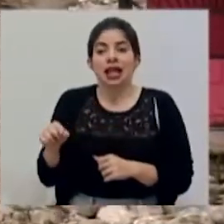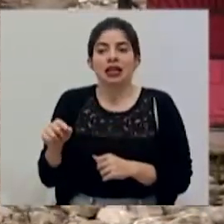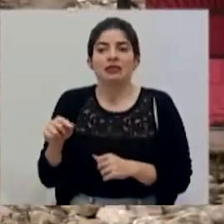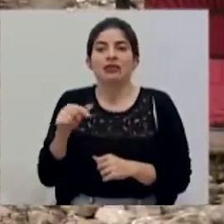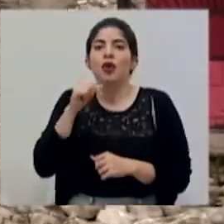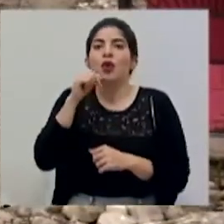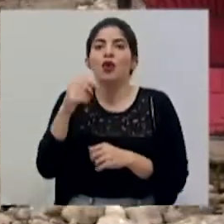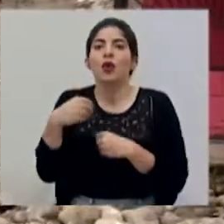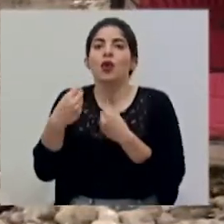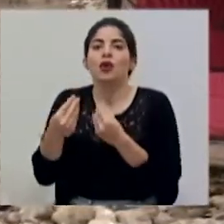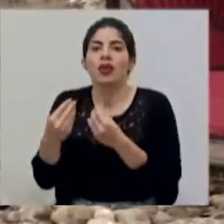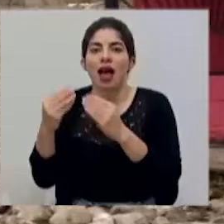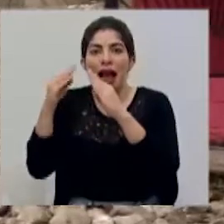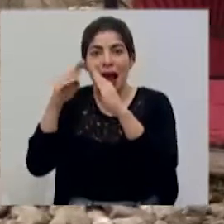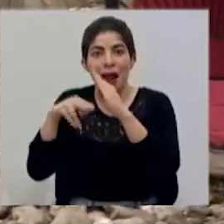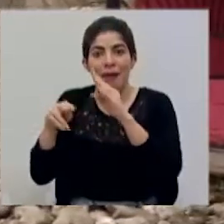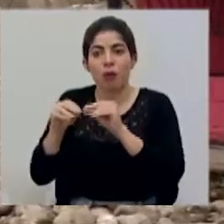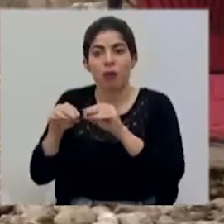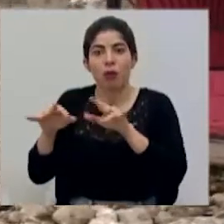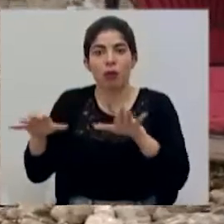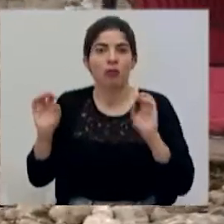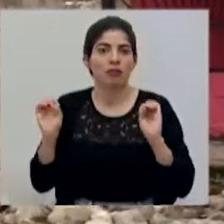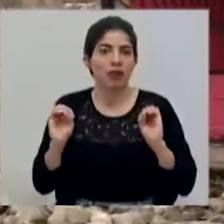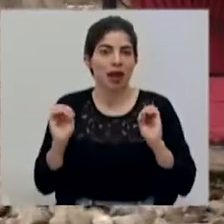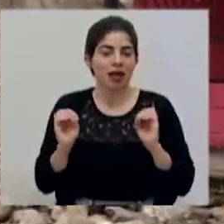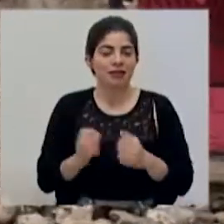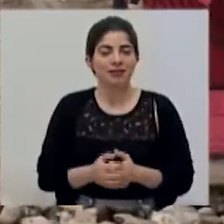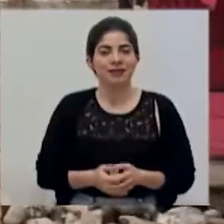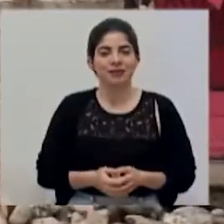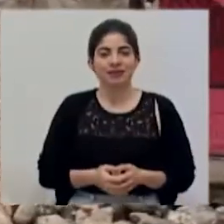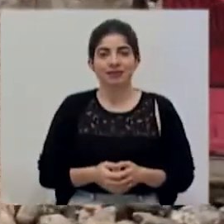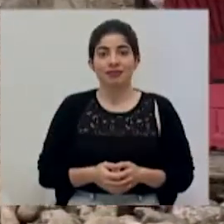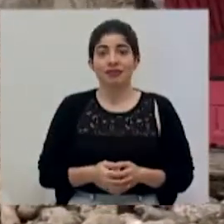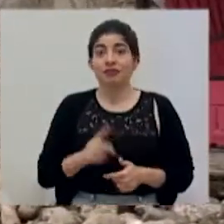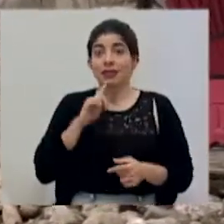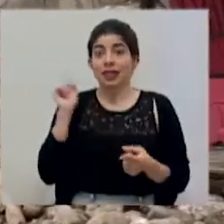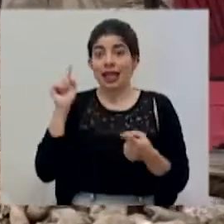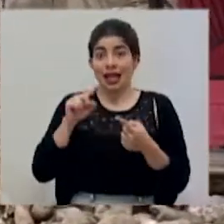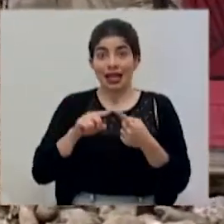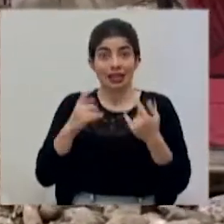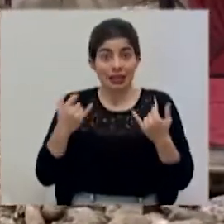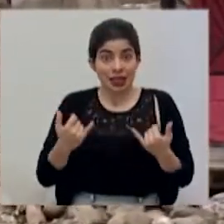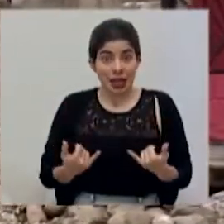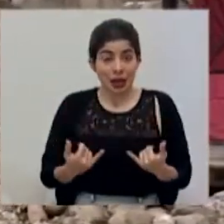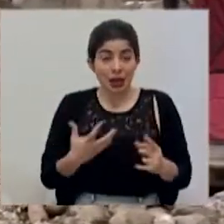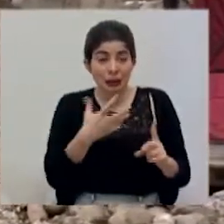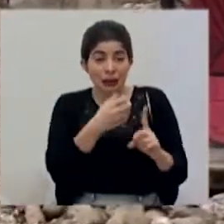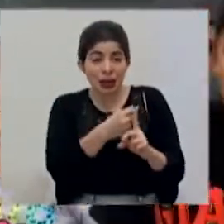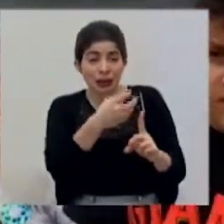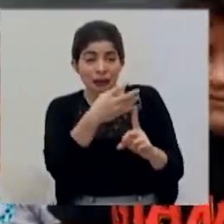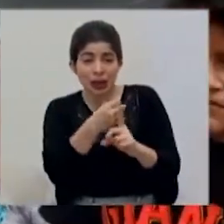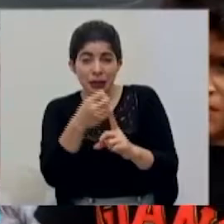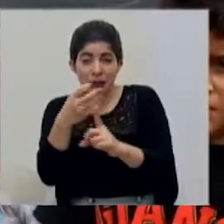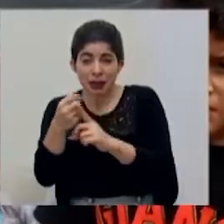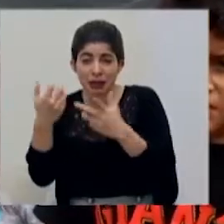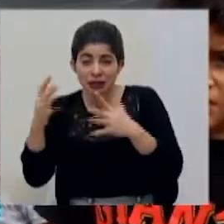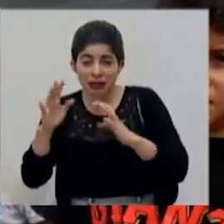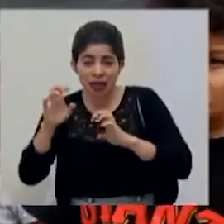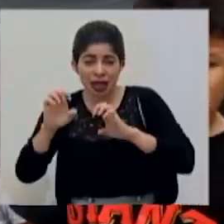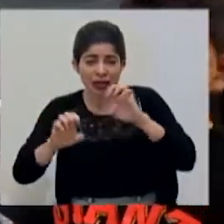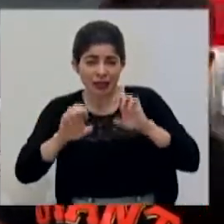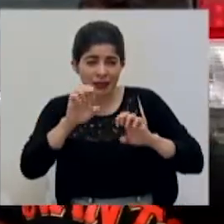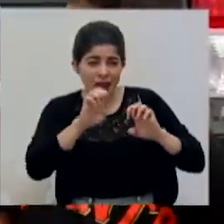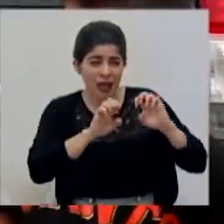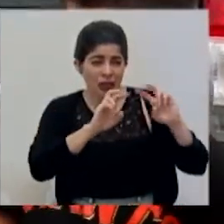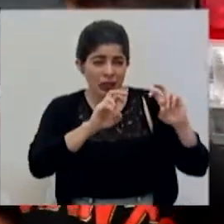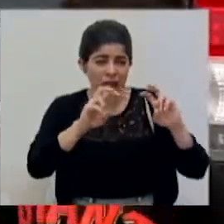brote en ese albergue. Sin duda, hasta el momento, los impactos evaluados más fuertes